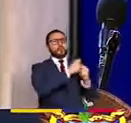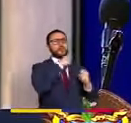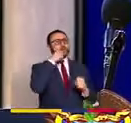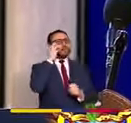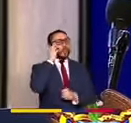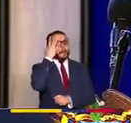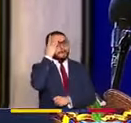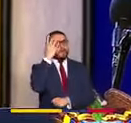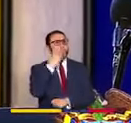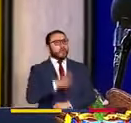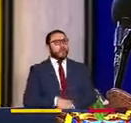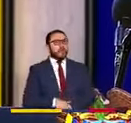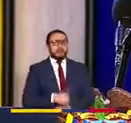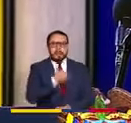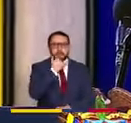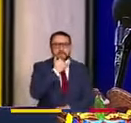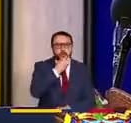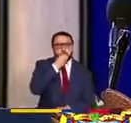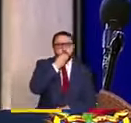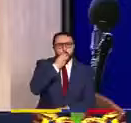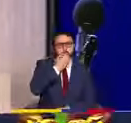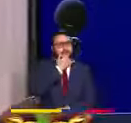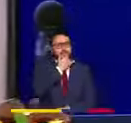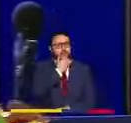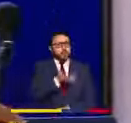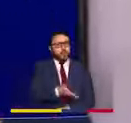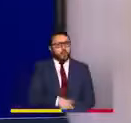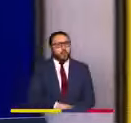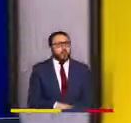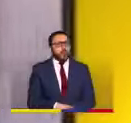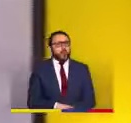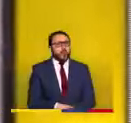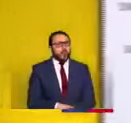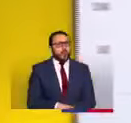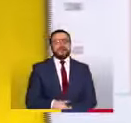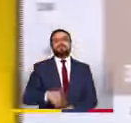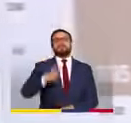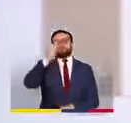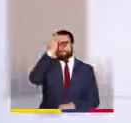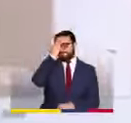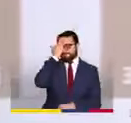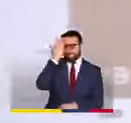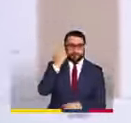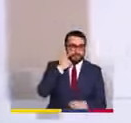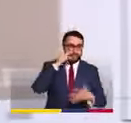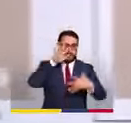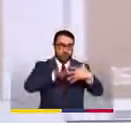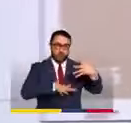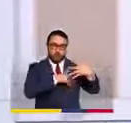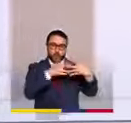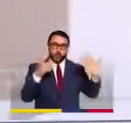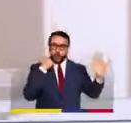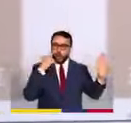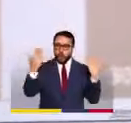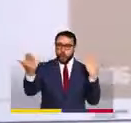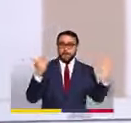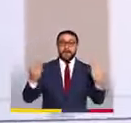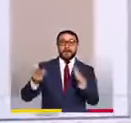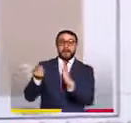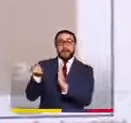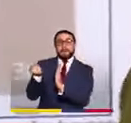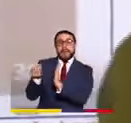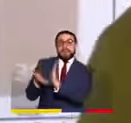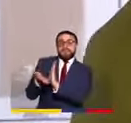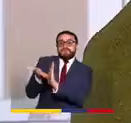Hubo algo con los alimentos. Y es evidente que si conjugamos este cuadro con el índice de inflación